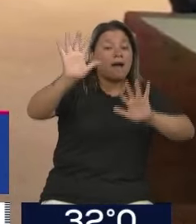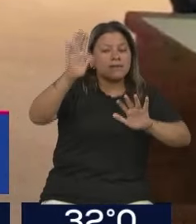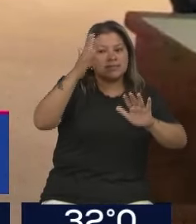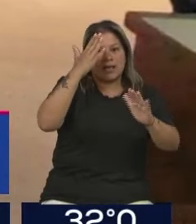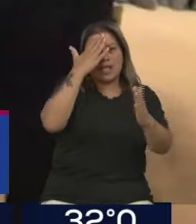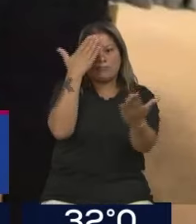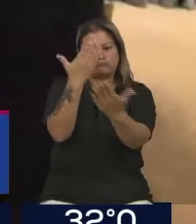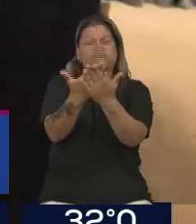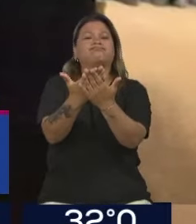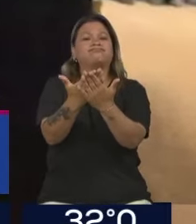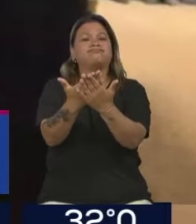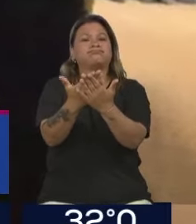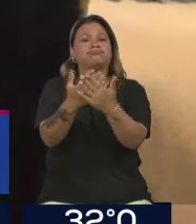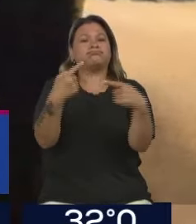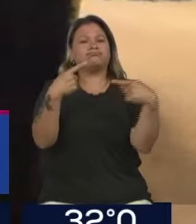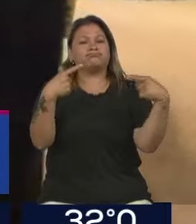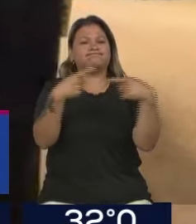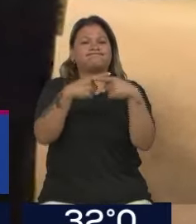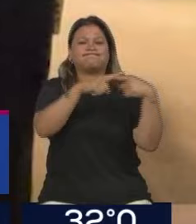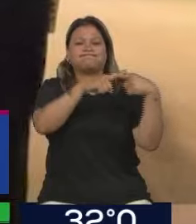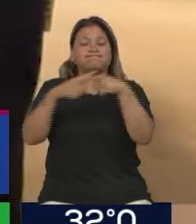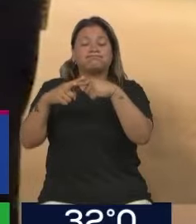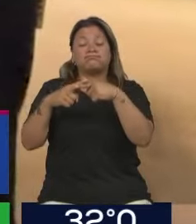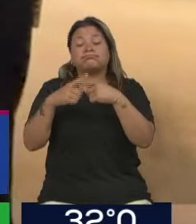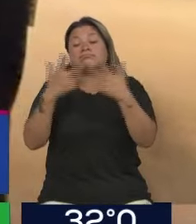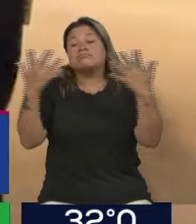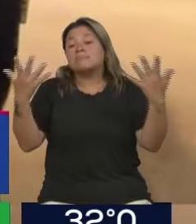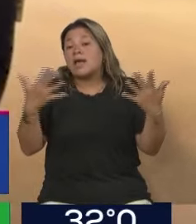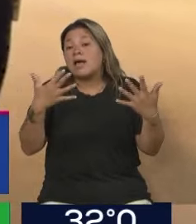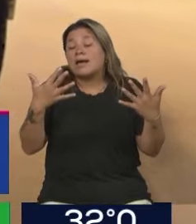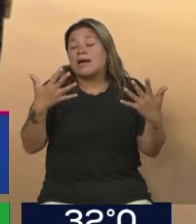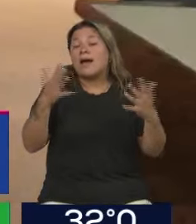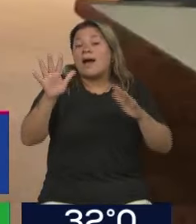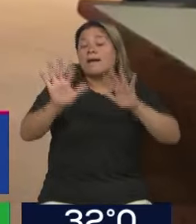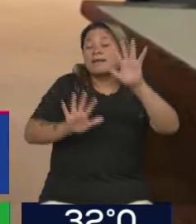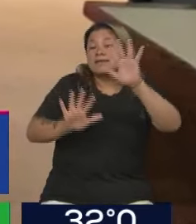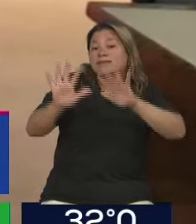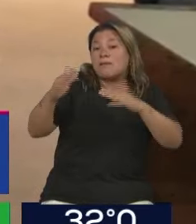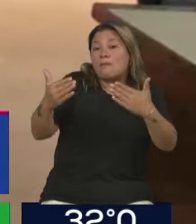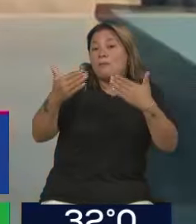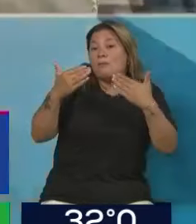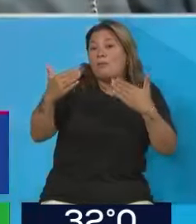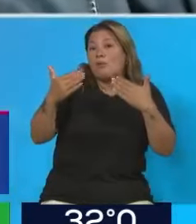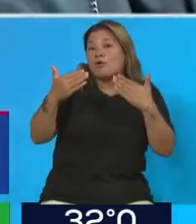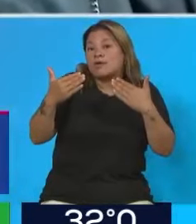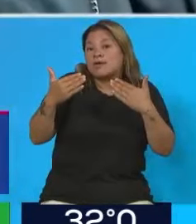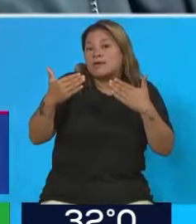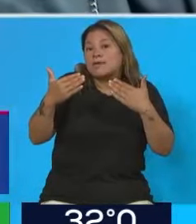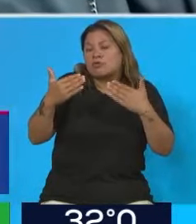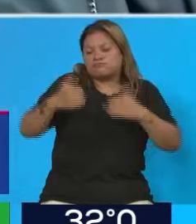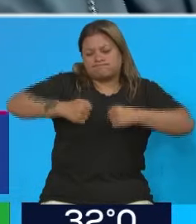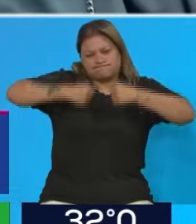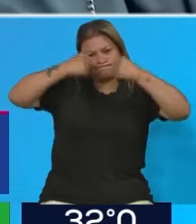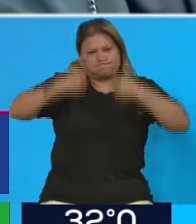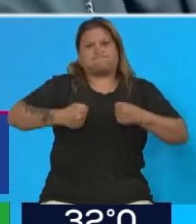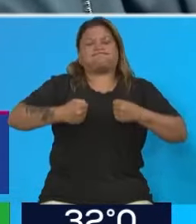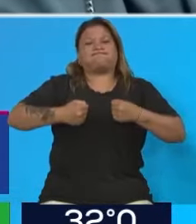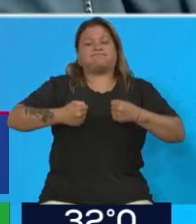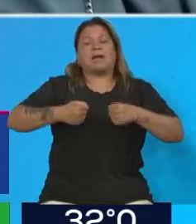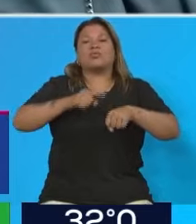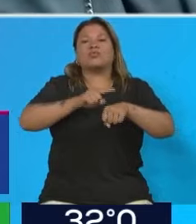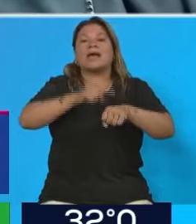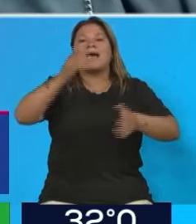otras transparencia espontaneidad a veces podemos ser intransigentes y duros hay una